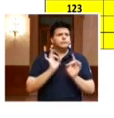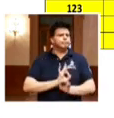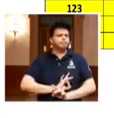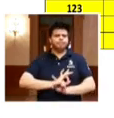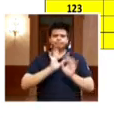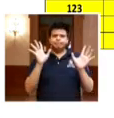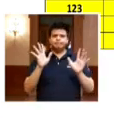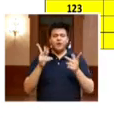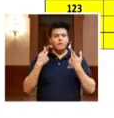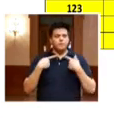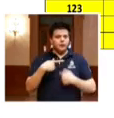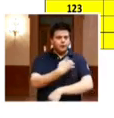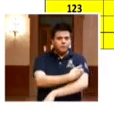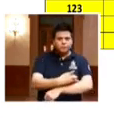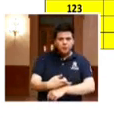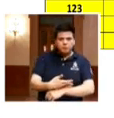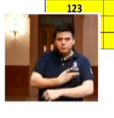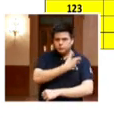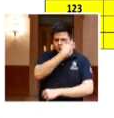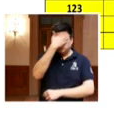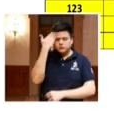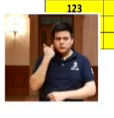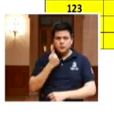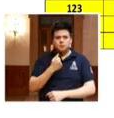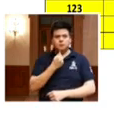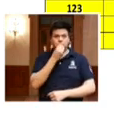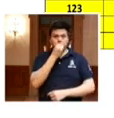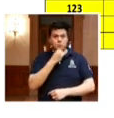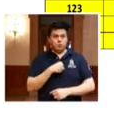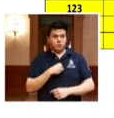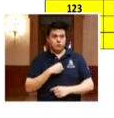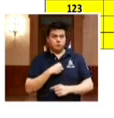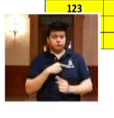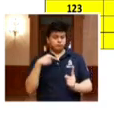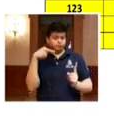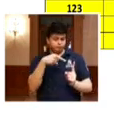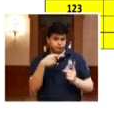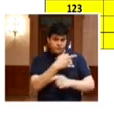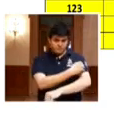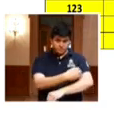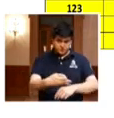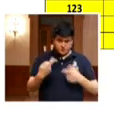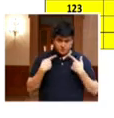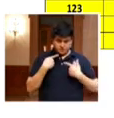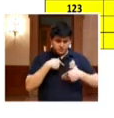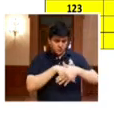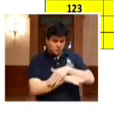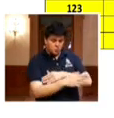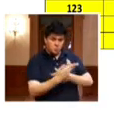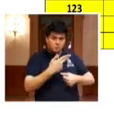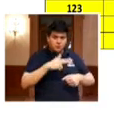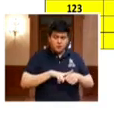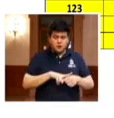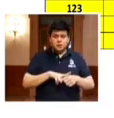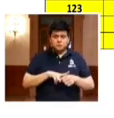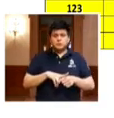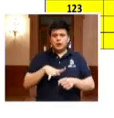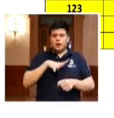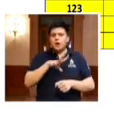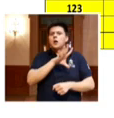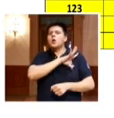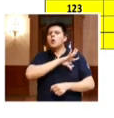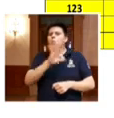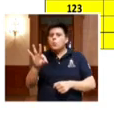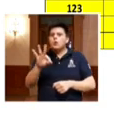la familia, que aunque sepan que su familiar, su paciente ingresa con una sospecha de